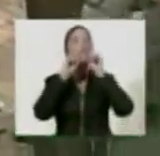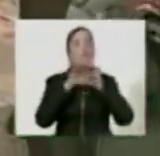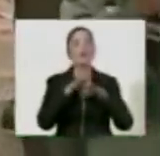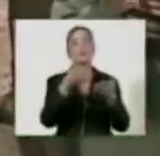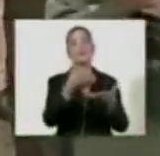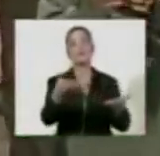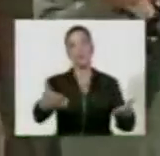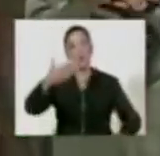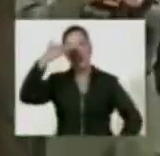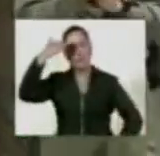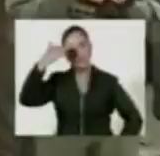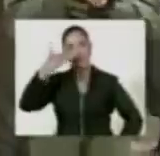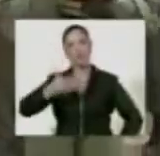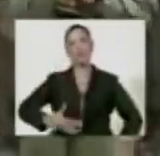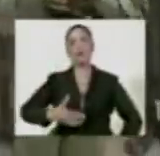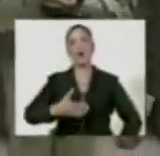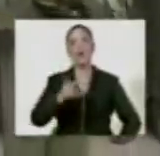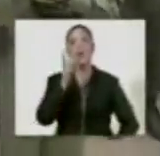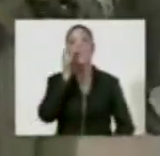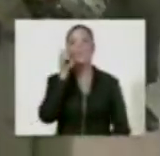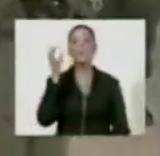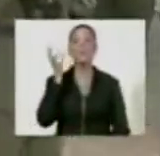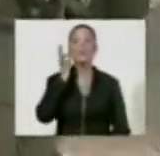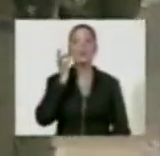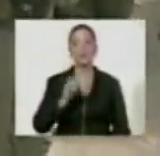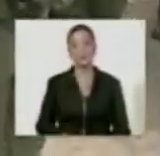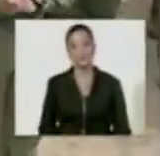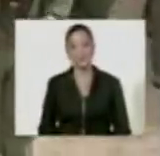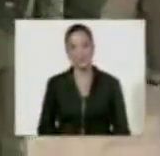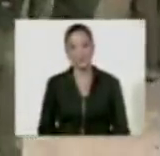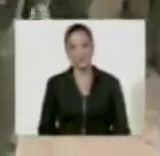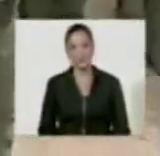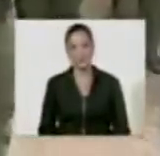nuestros soldados y a nuestras soldados.